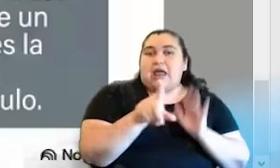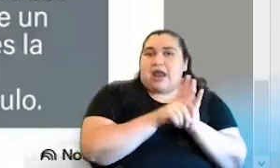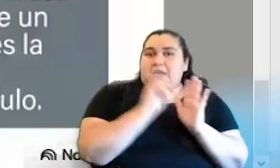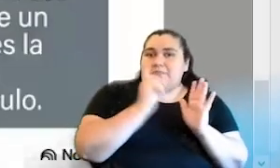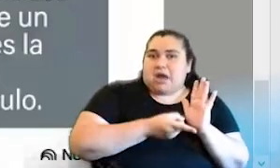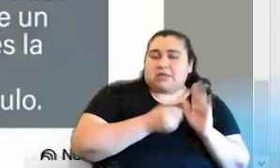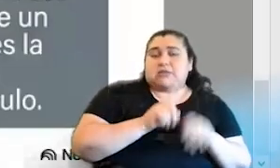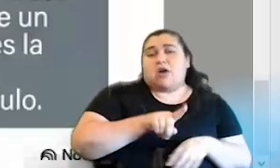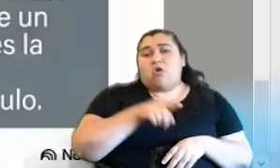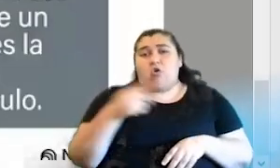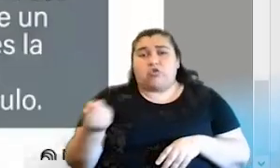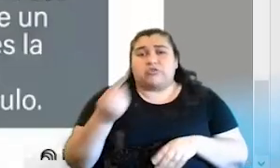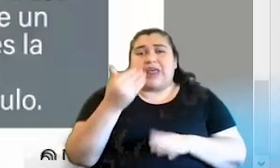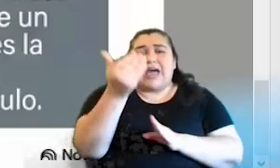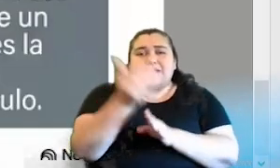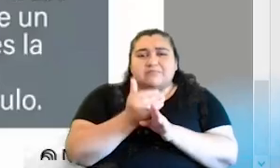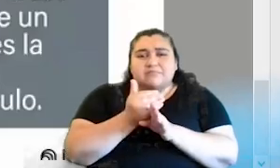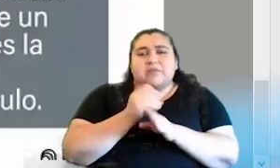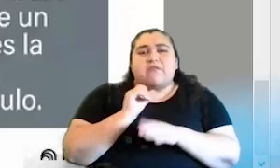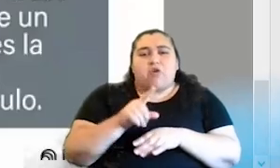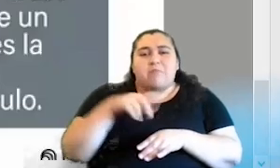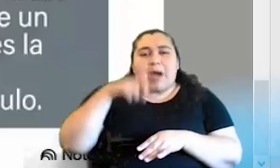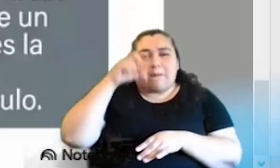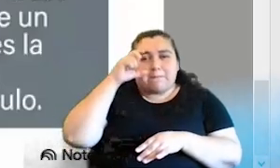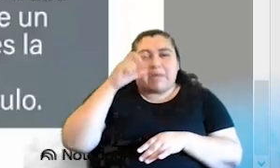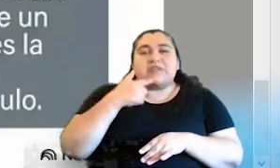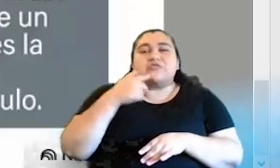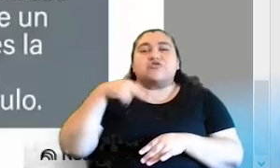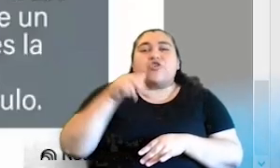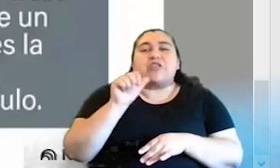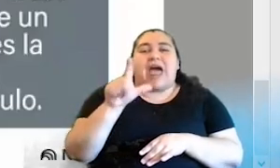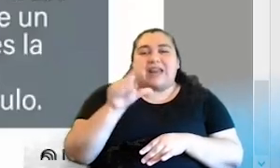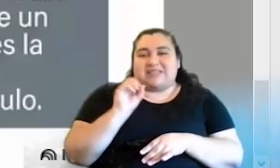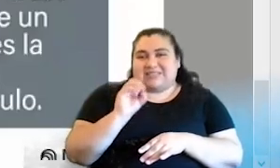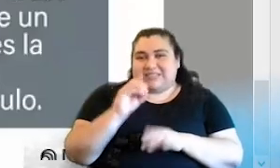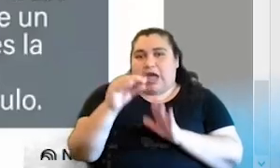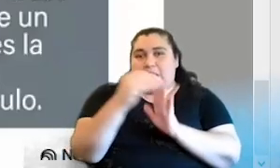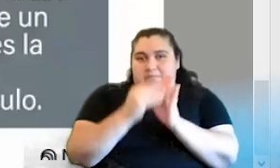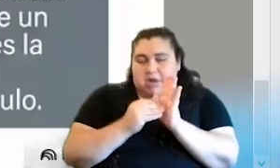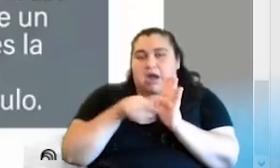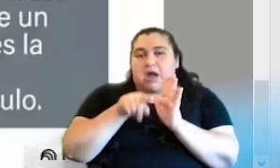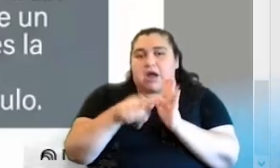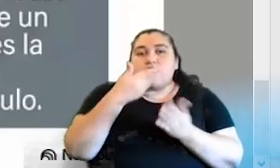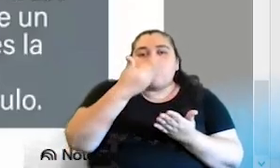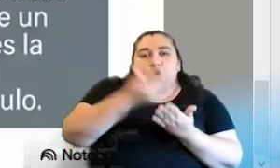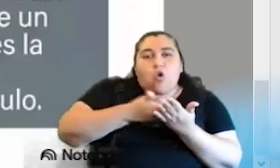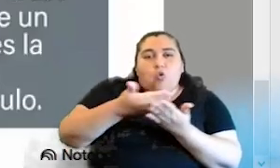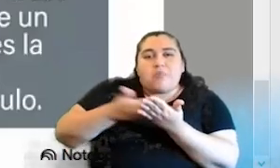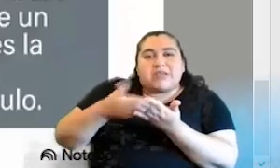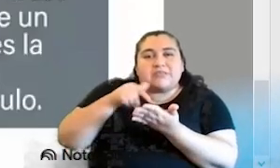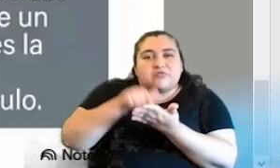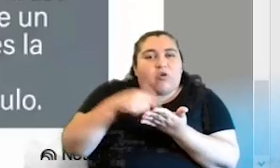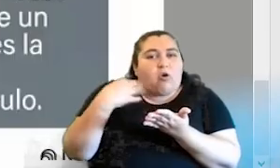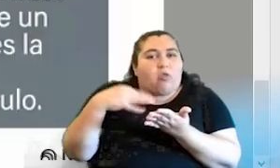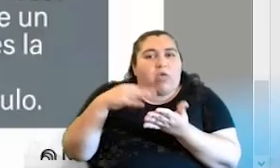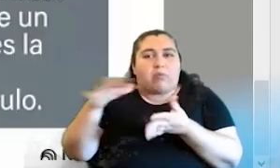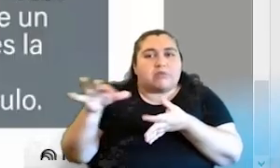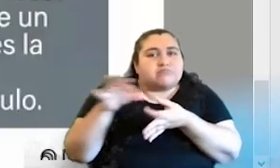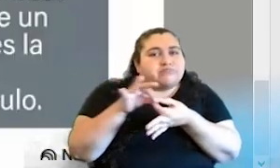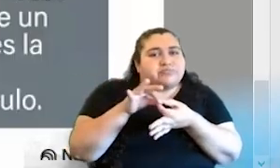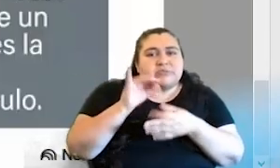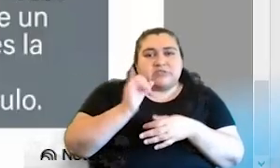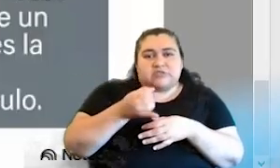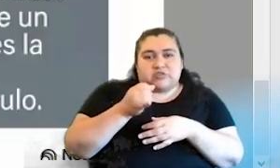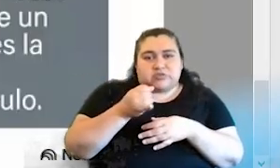y aquellas deducciones personales, toda la documentación tiene que estar a nombre de quien pretenda deducirse